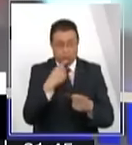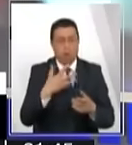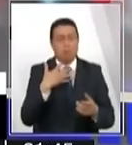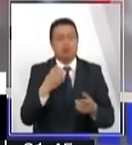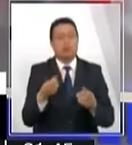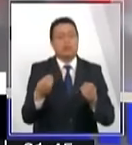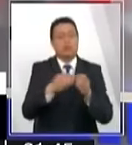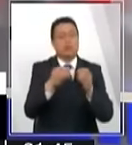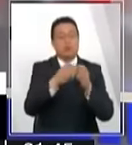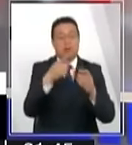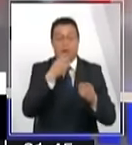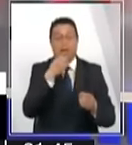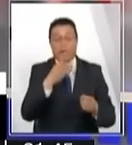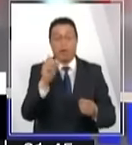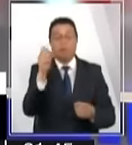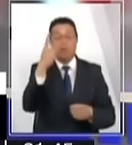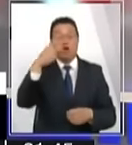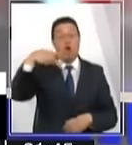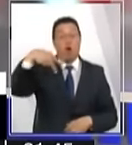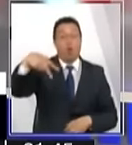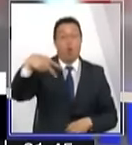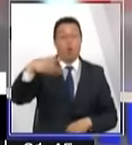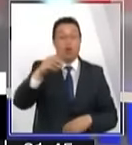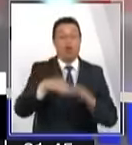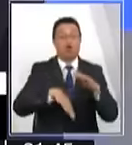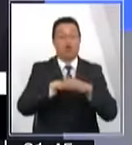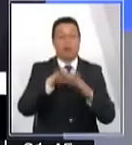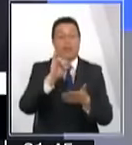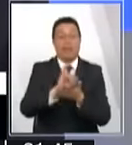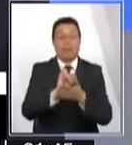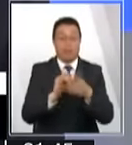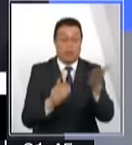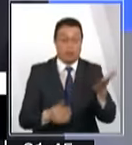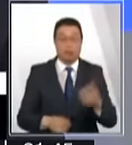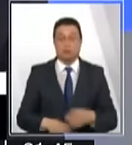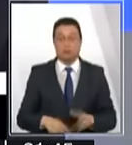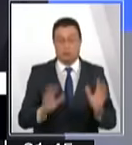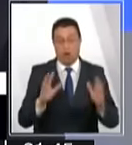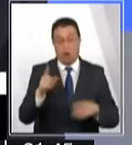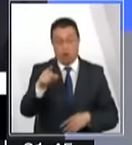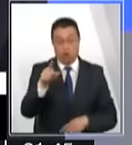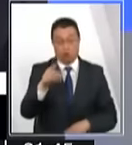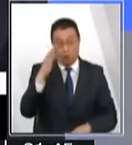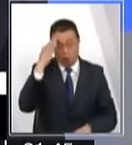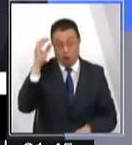envergadura declaraciones del 1 de de junio del superintendente Sebastián pabl bueno puede ser su opinión